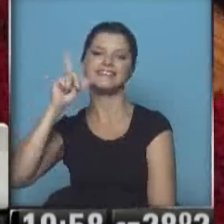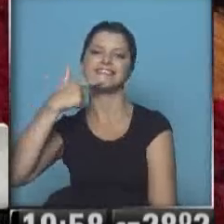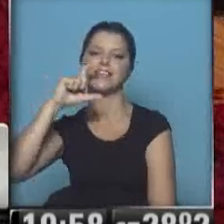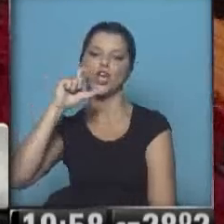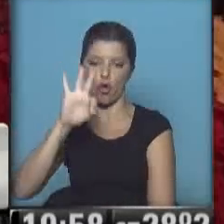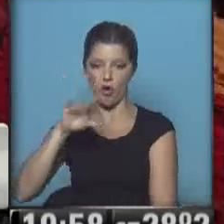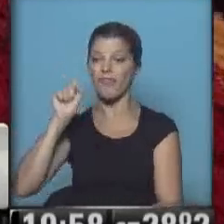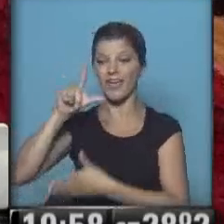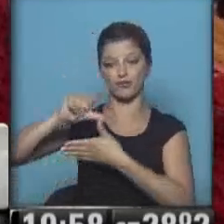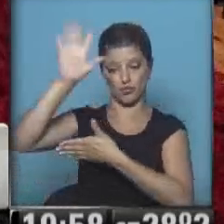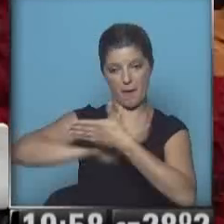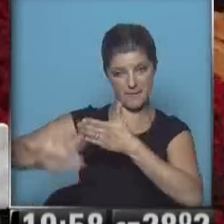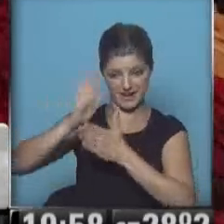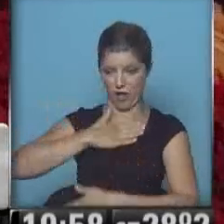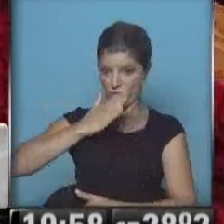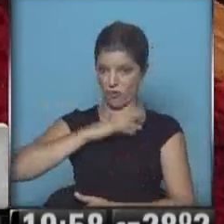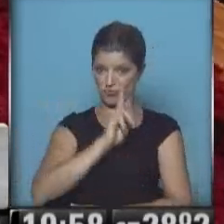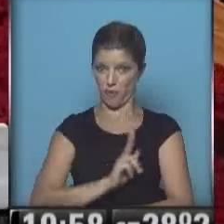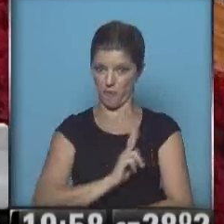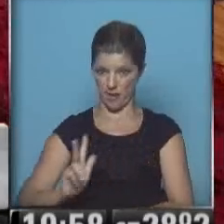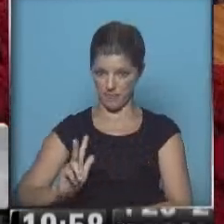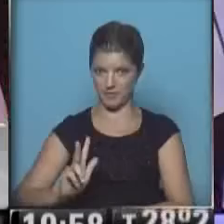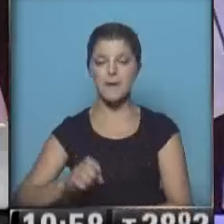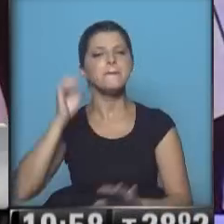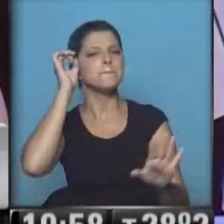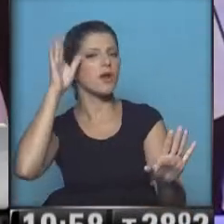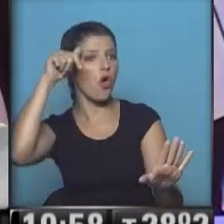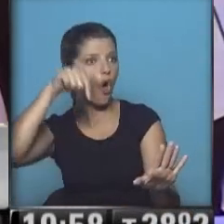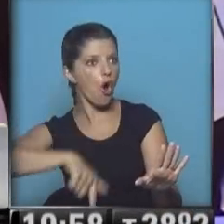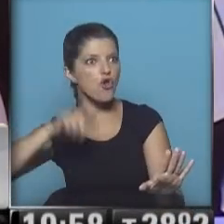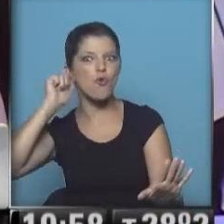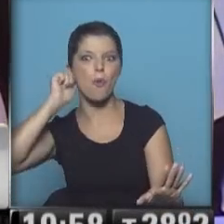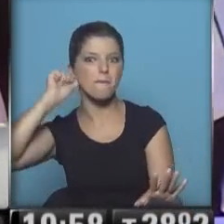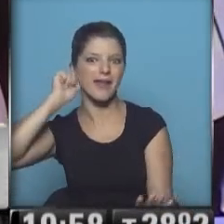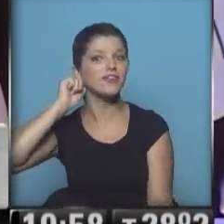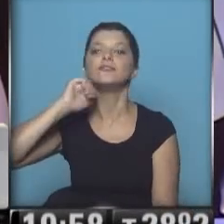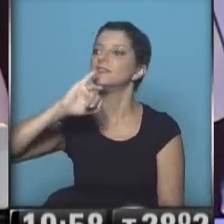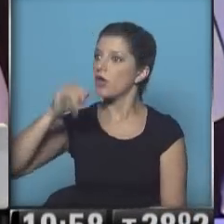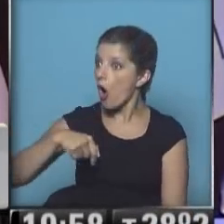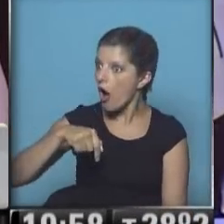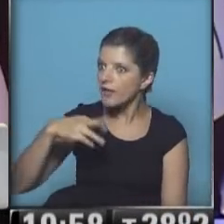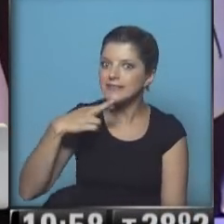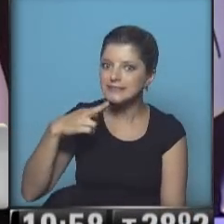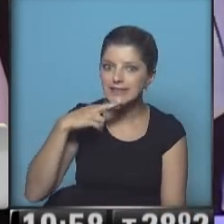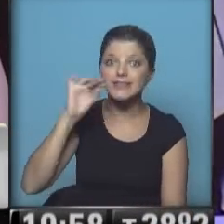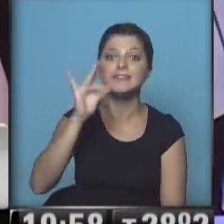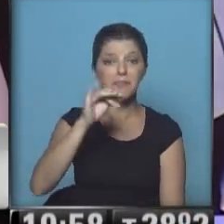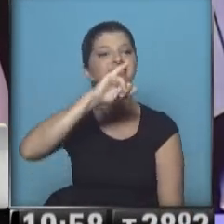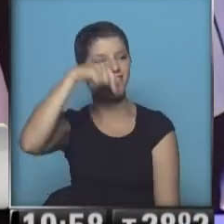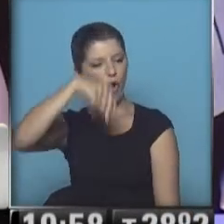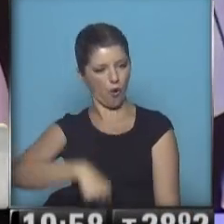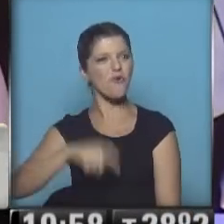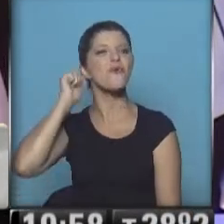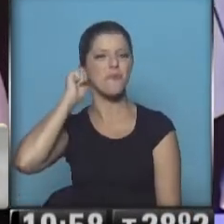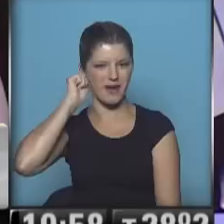Papa. Perdón, hoy cumpleaños. Hoy es el cumpleaños. 17 de diciembre. 17 de diciembre, bueno, hoy es el cumpleaños del